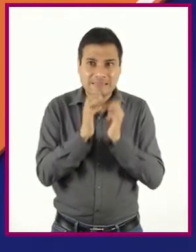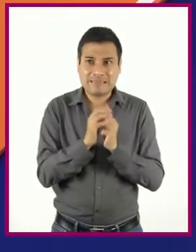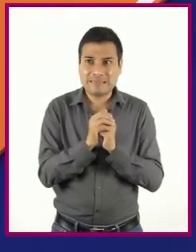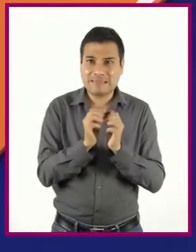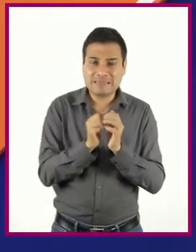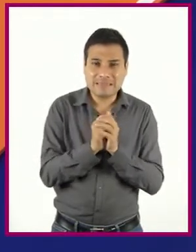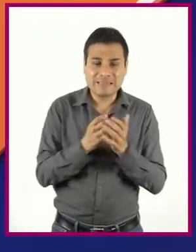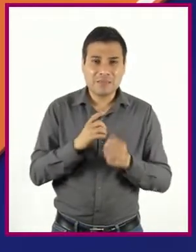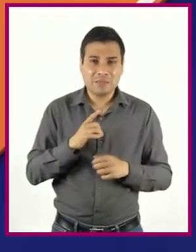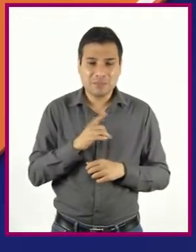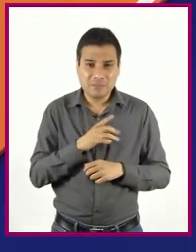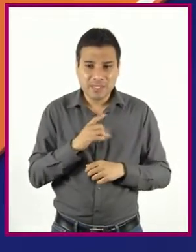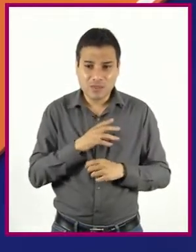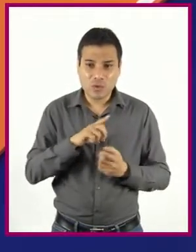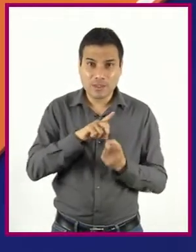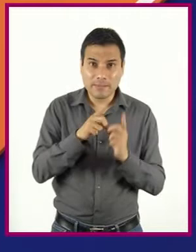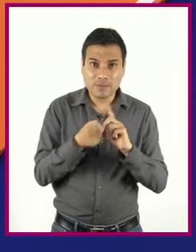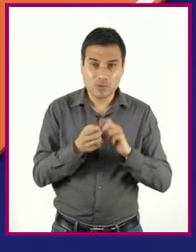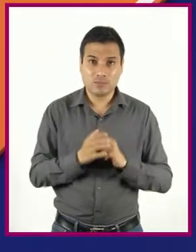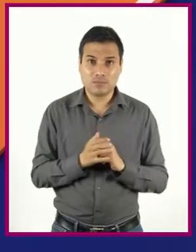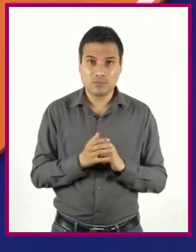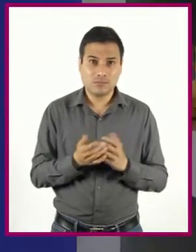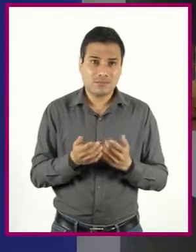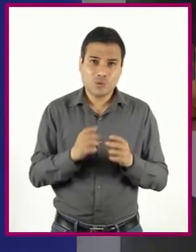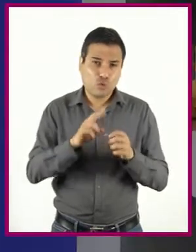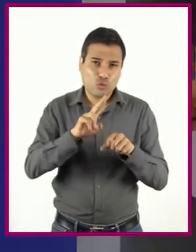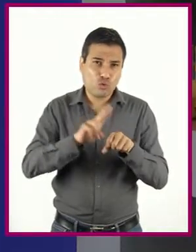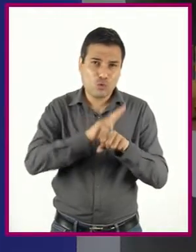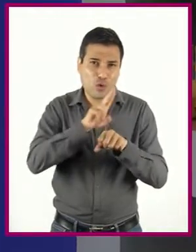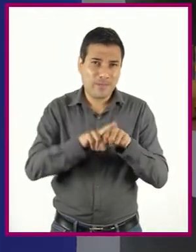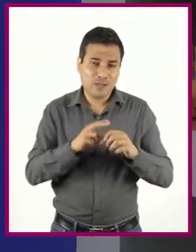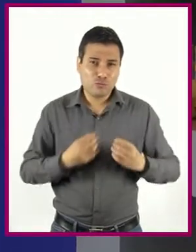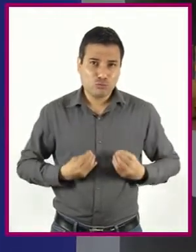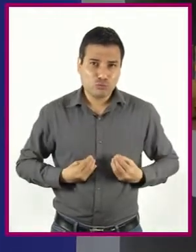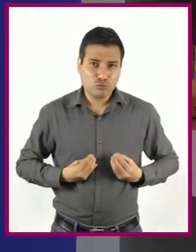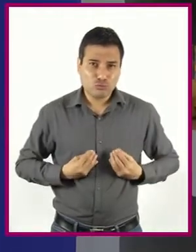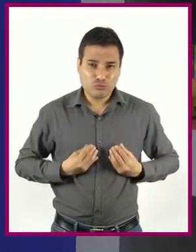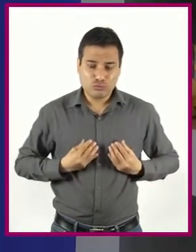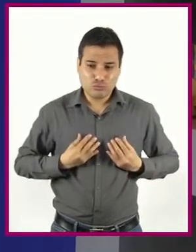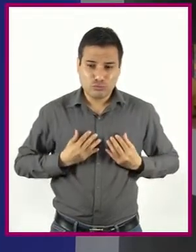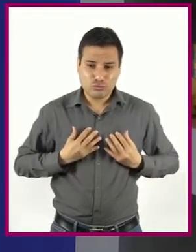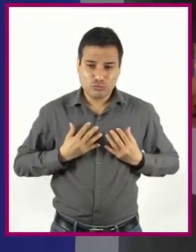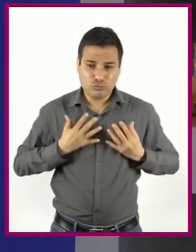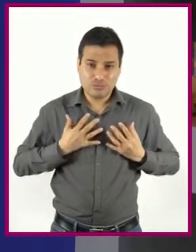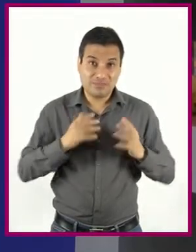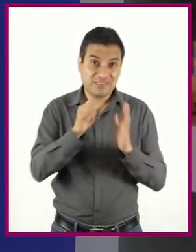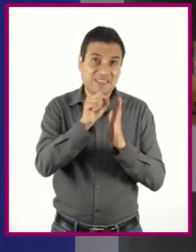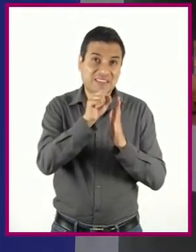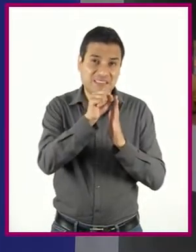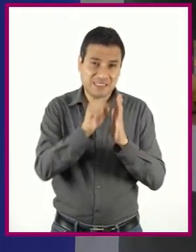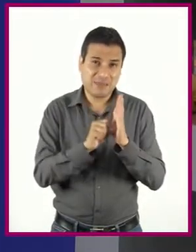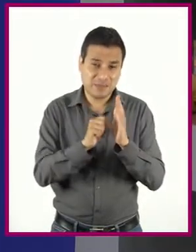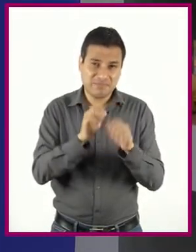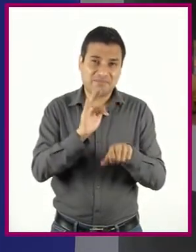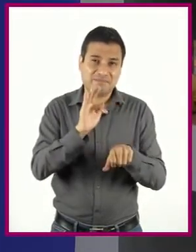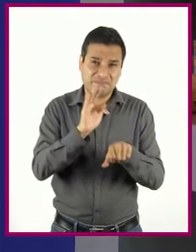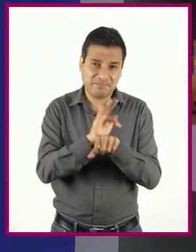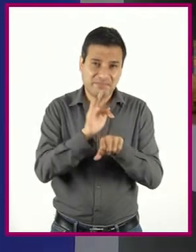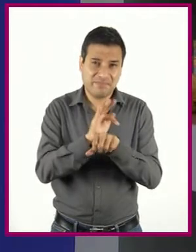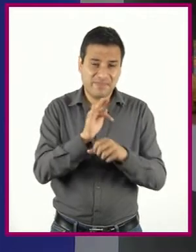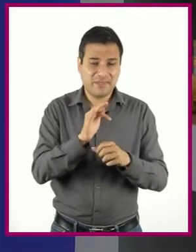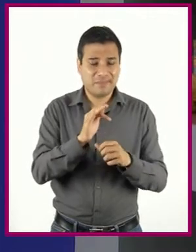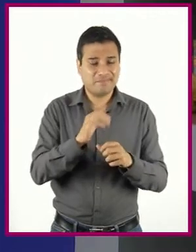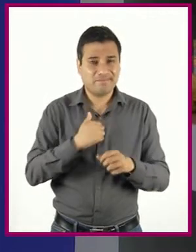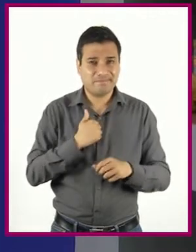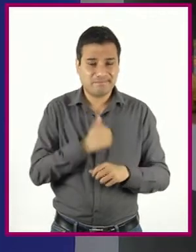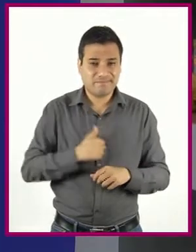depresión, entre otras, repercutan en nuestro sistema inmunológico. Pero sí podemos regularlas